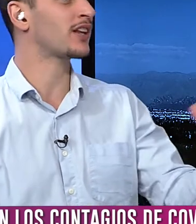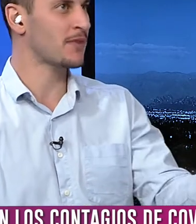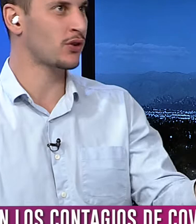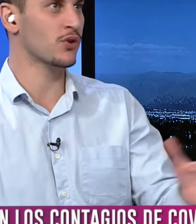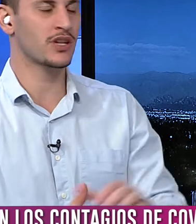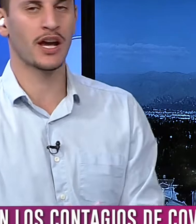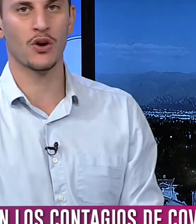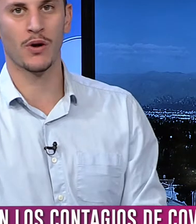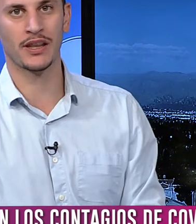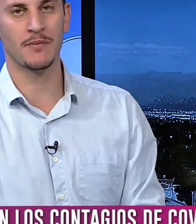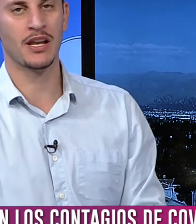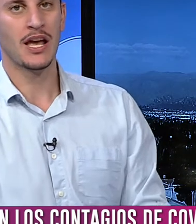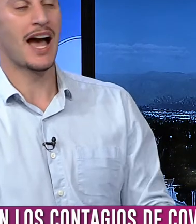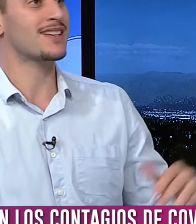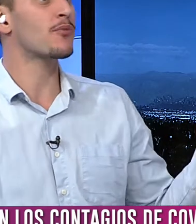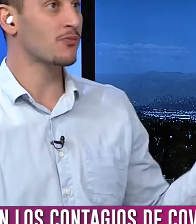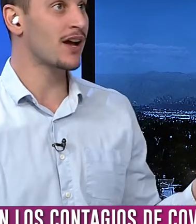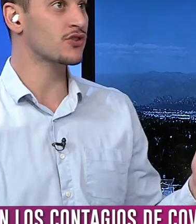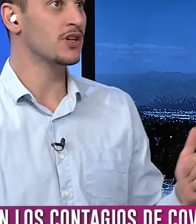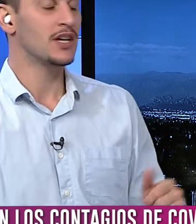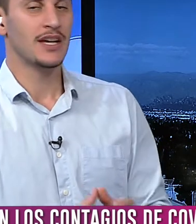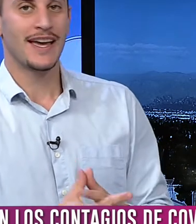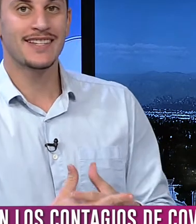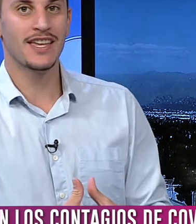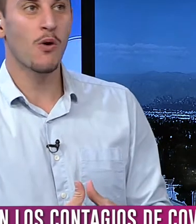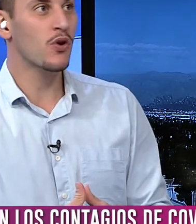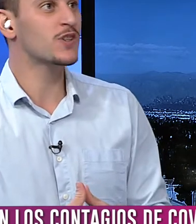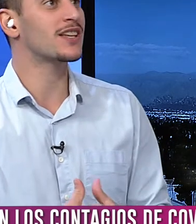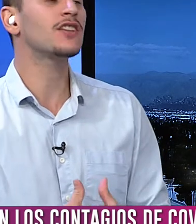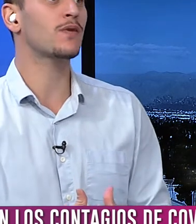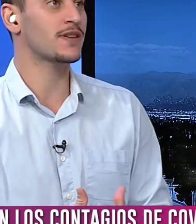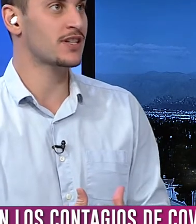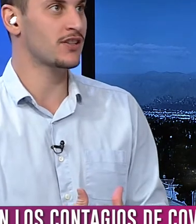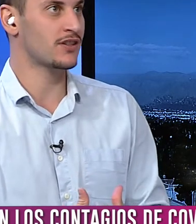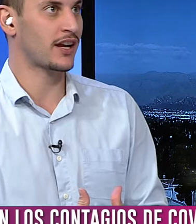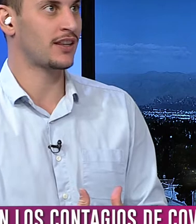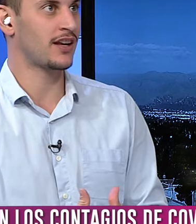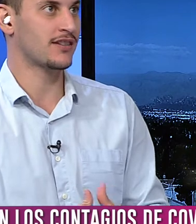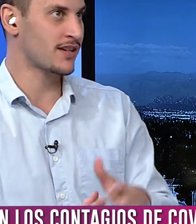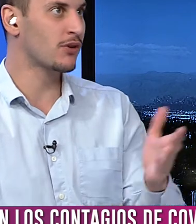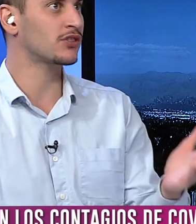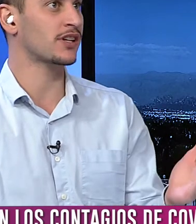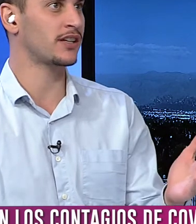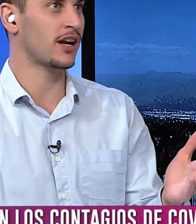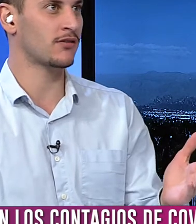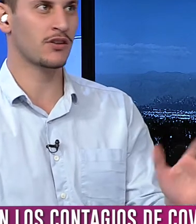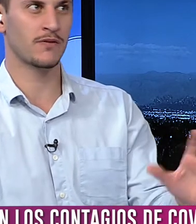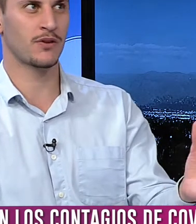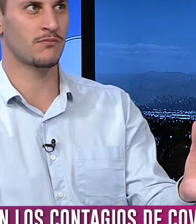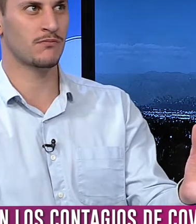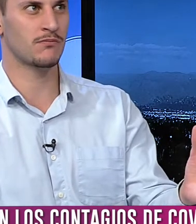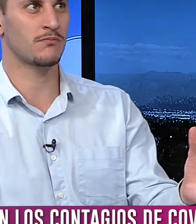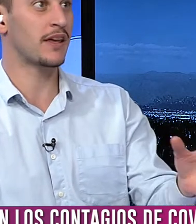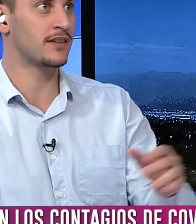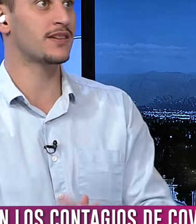casos, que también estuvo cerca de los 40.000 allá por mayo, ese día hubo 700 fallecidos en Argentina. ¿Y ayer cuántos se registraron? Creo que